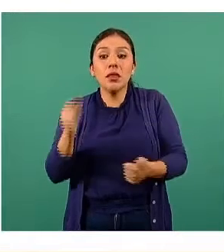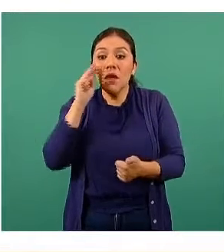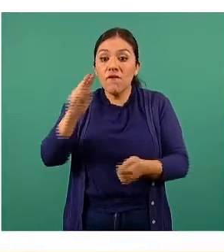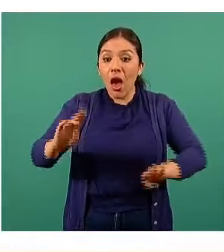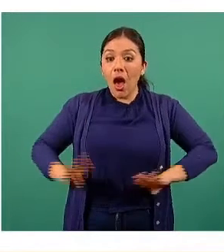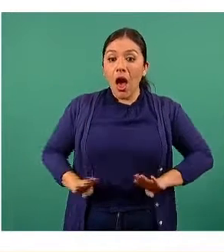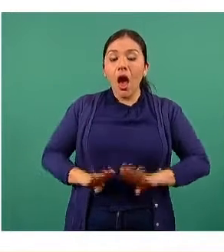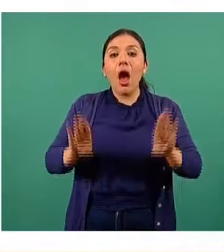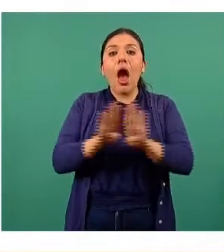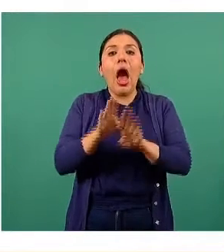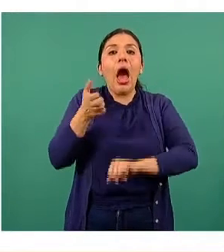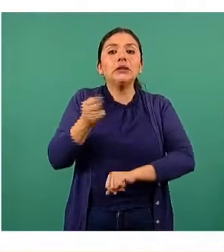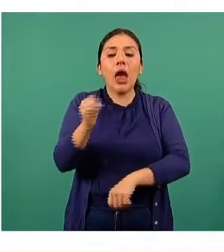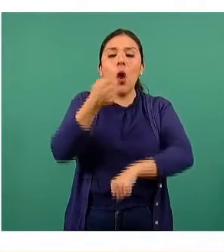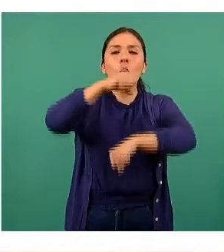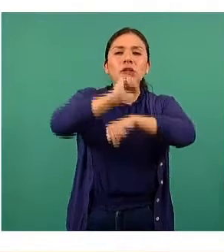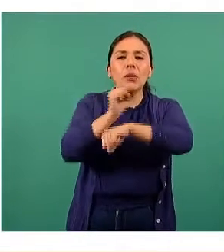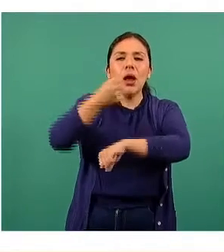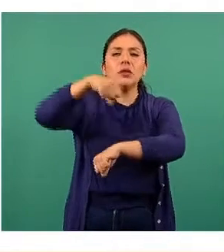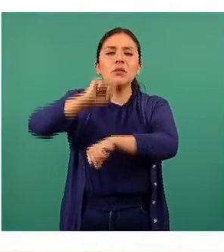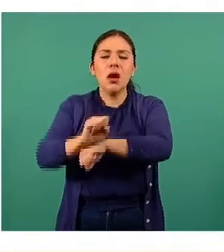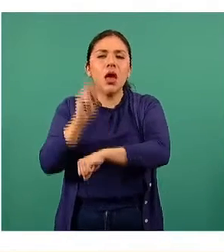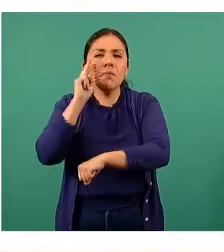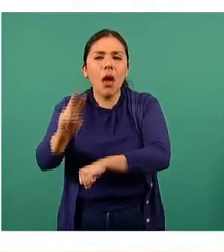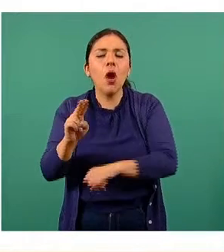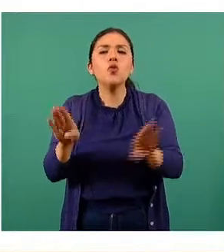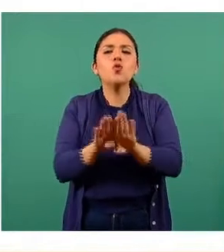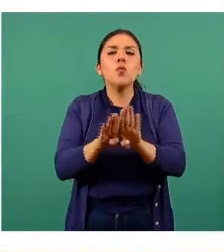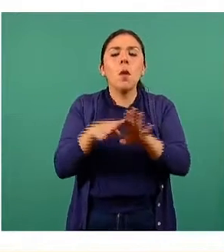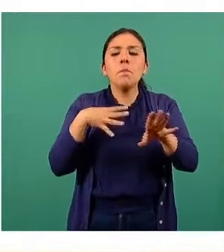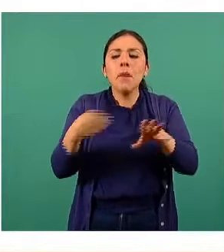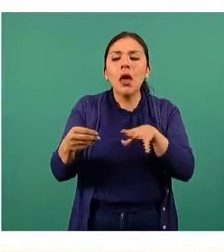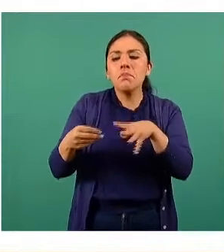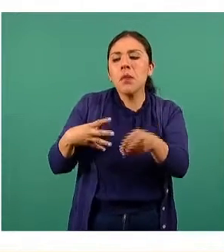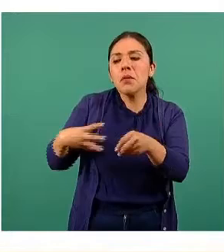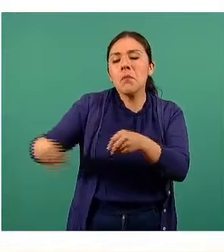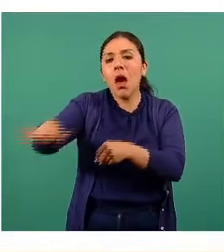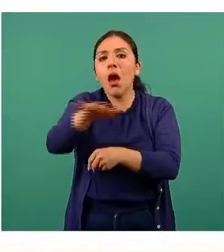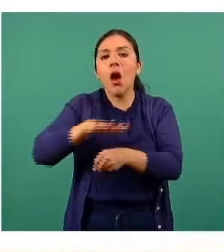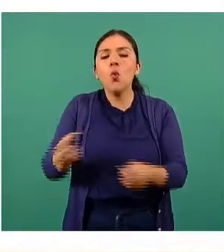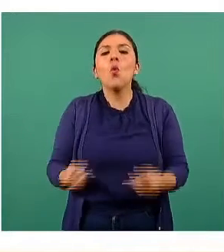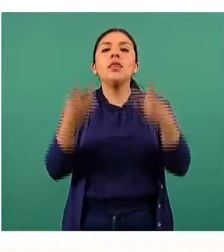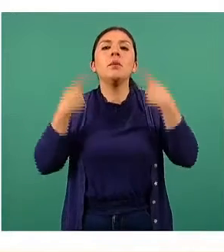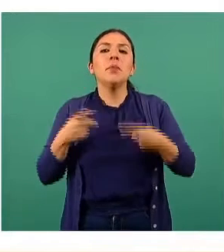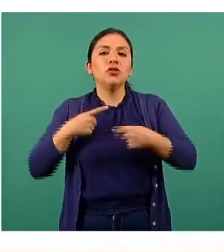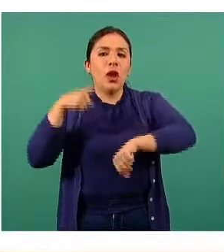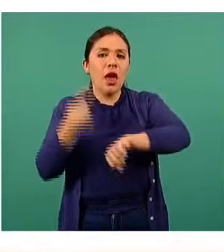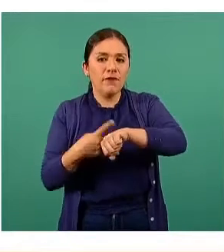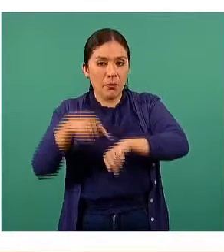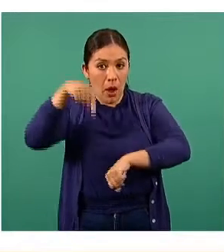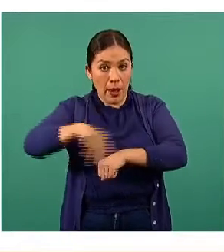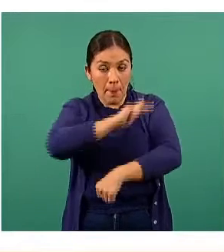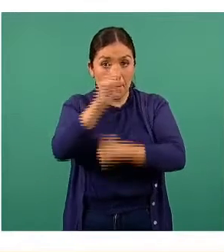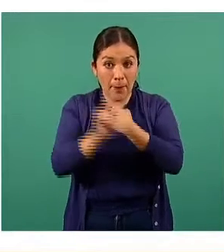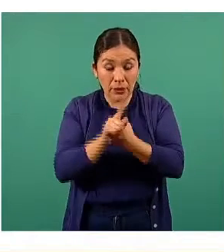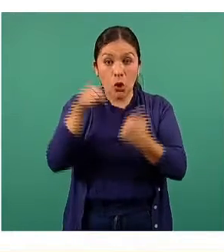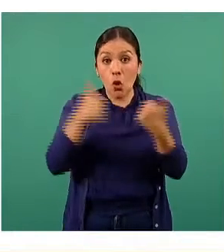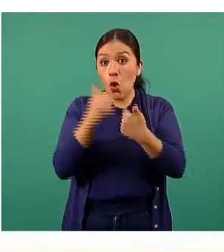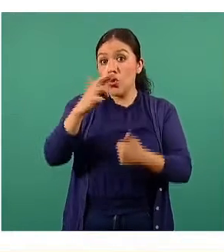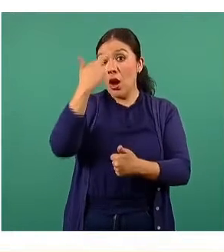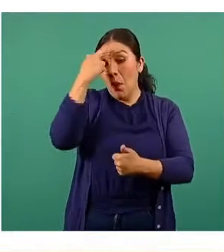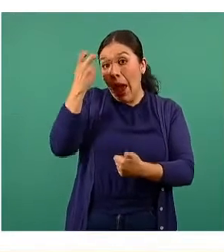comportamiento semanal de cómo se están dando obviamente la transmisión y los casos en el país, recordando que en esta línea